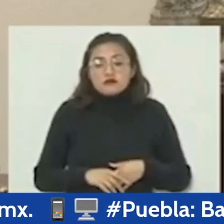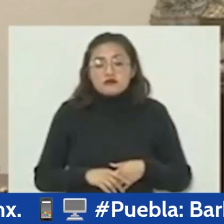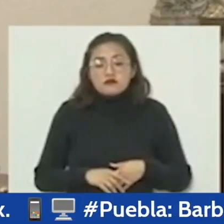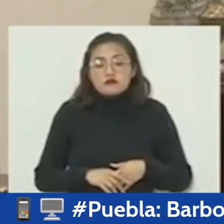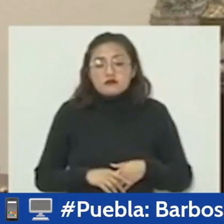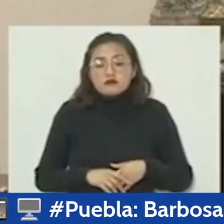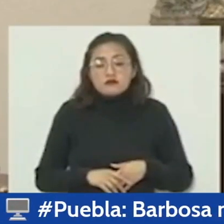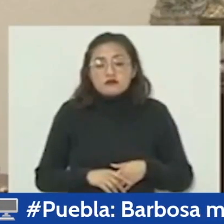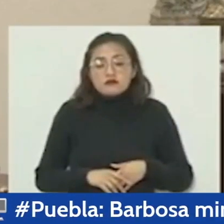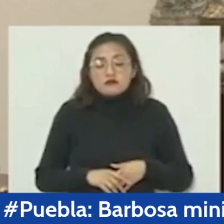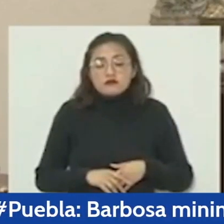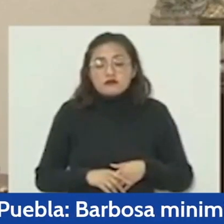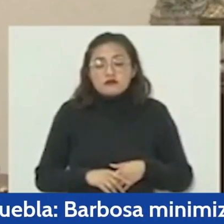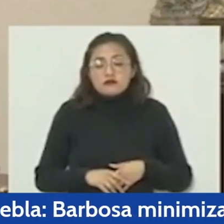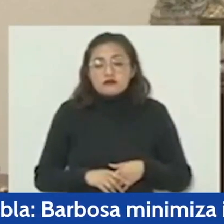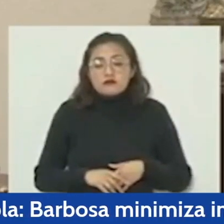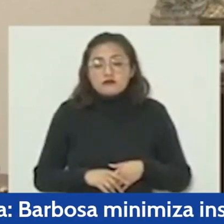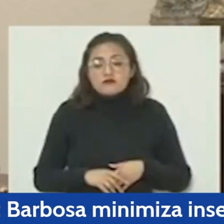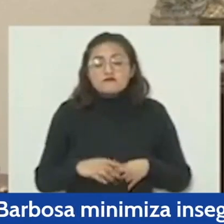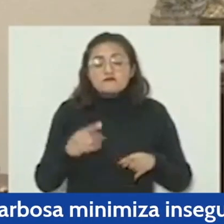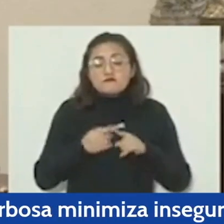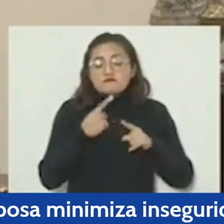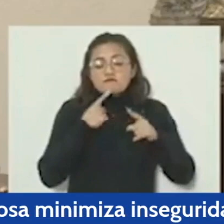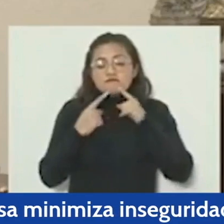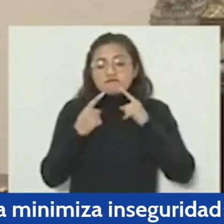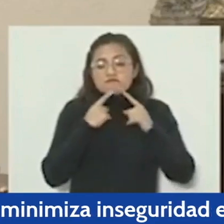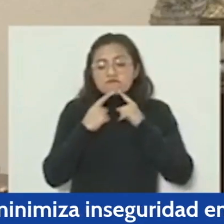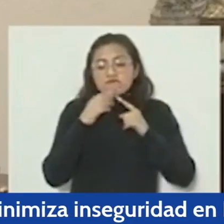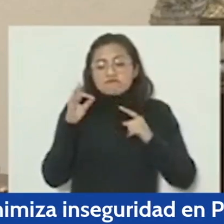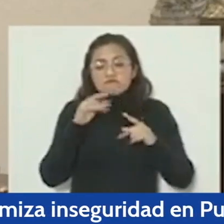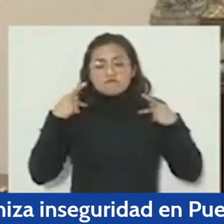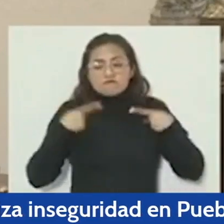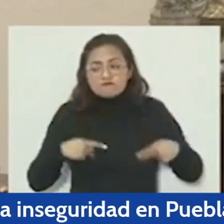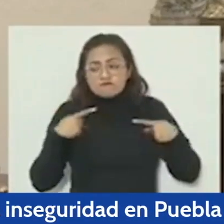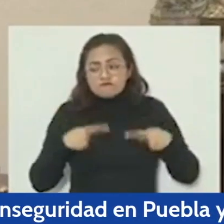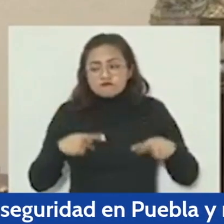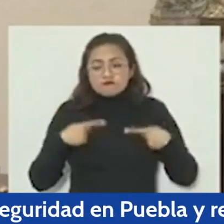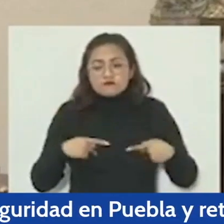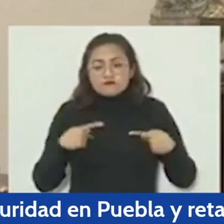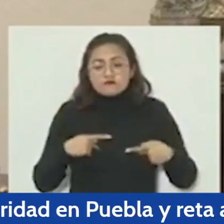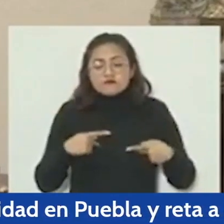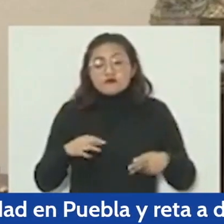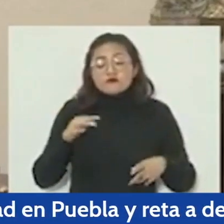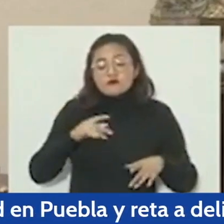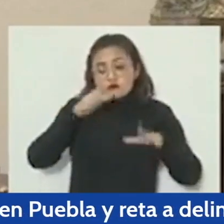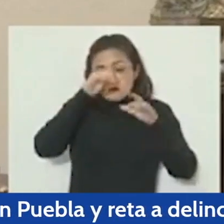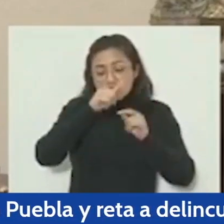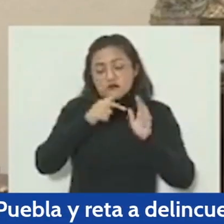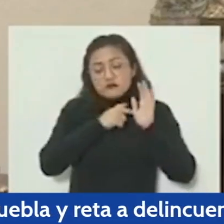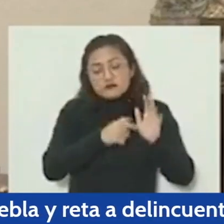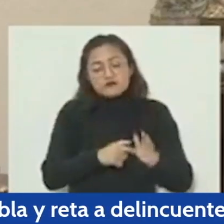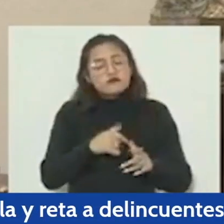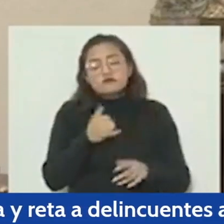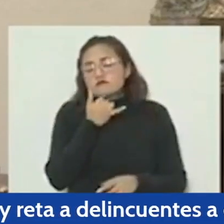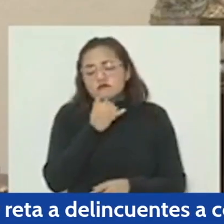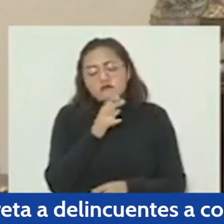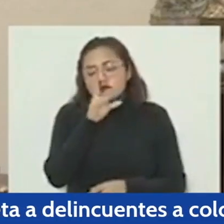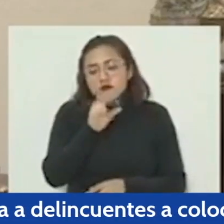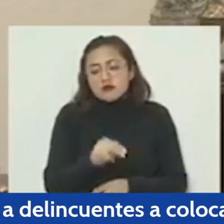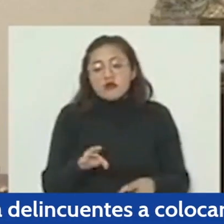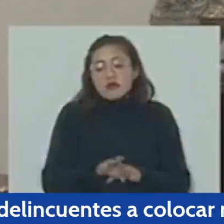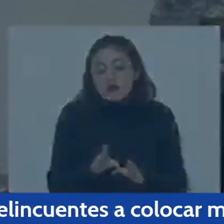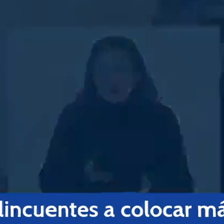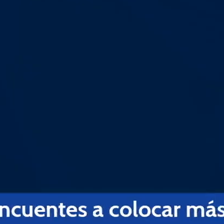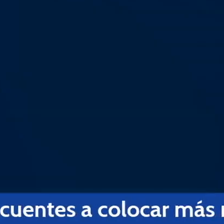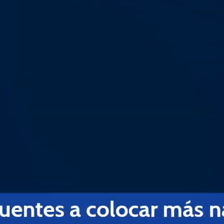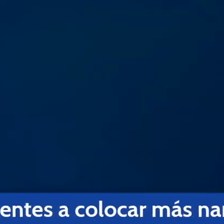todo. Pero bueno, ese debate de si eran personas, un ajuste de cuentas, no fue un ajuste de